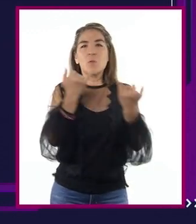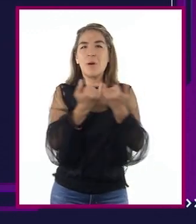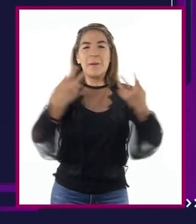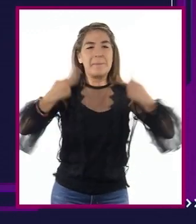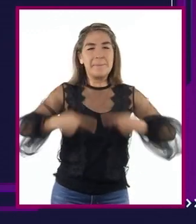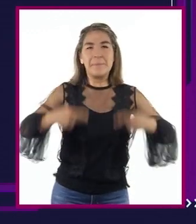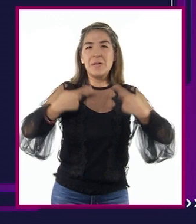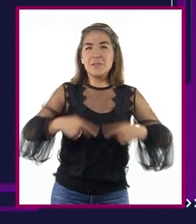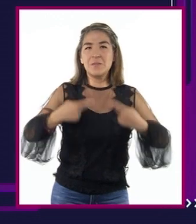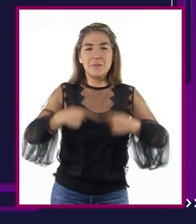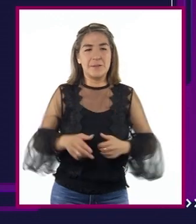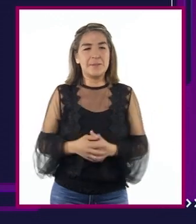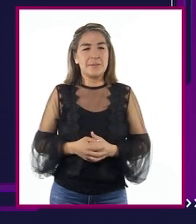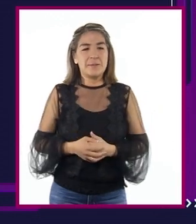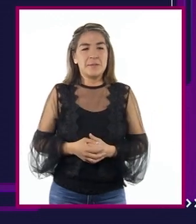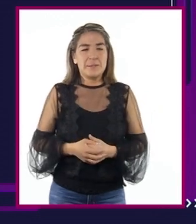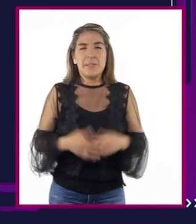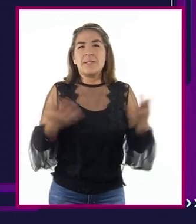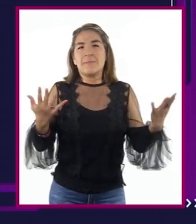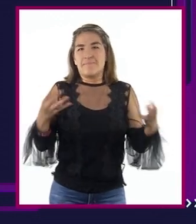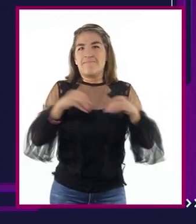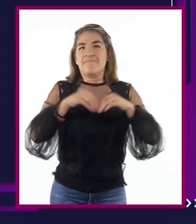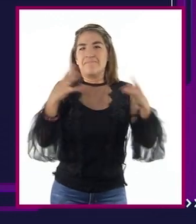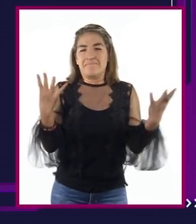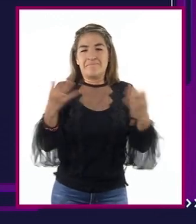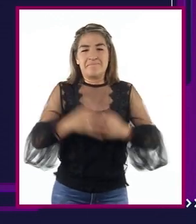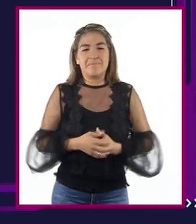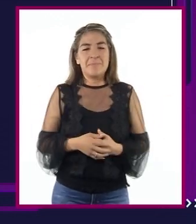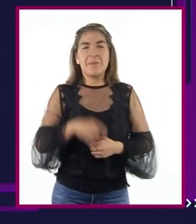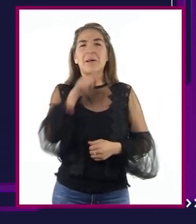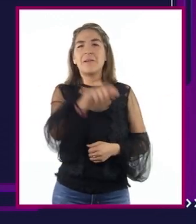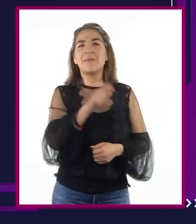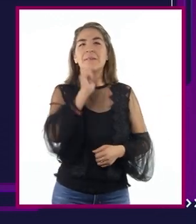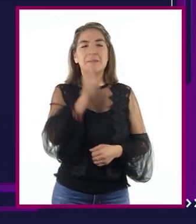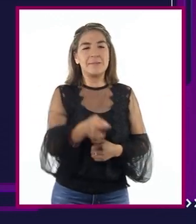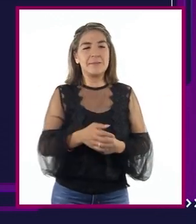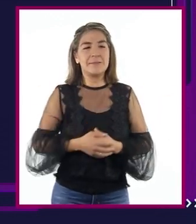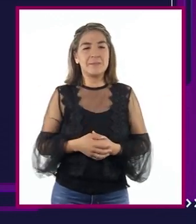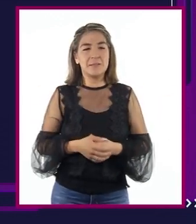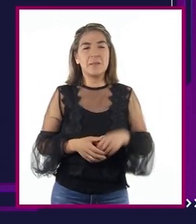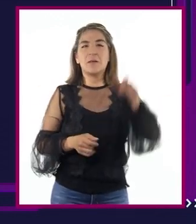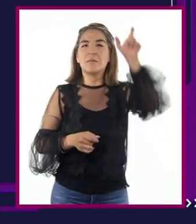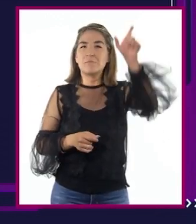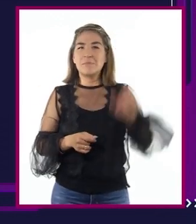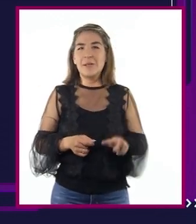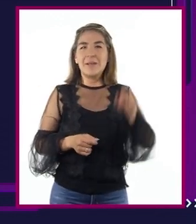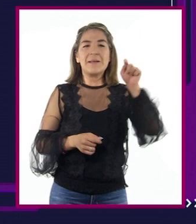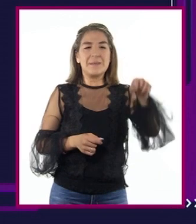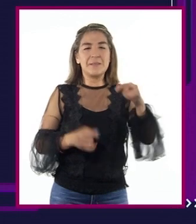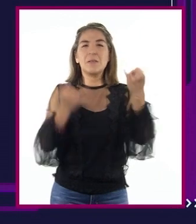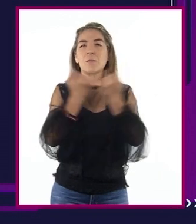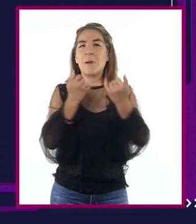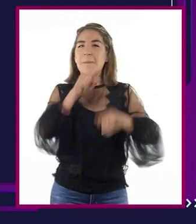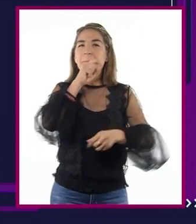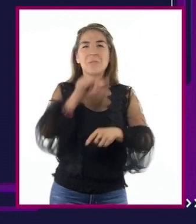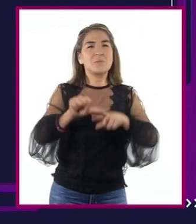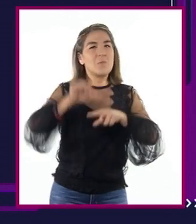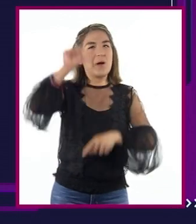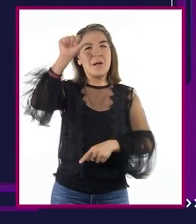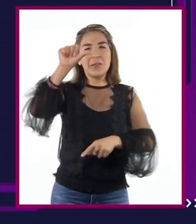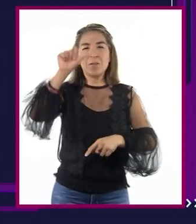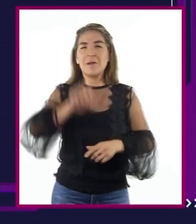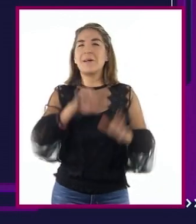de personas? Claro, esto corresponde a las barras que tienen la misma altura, es